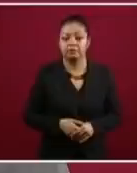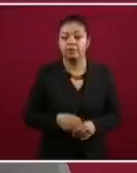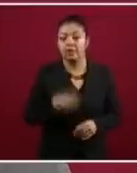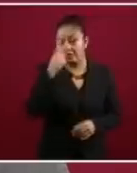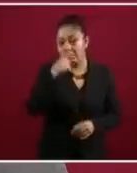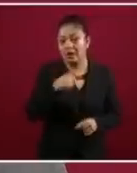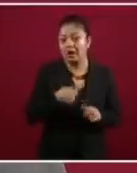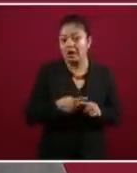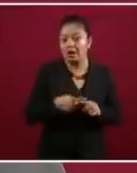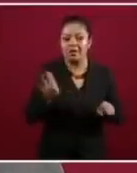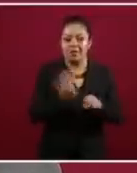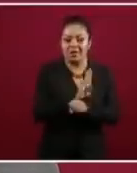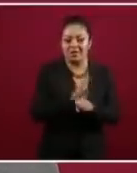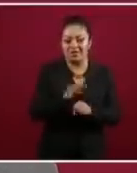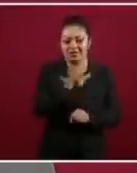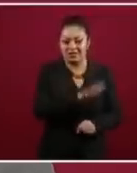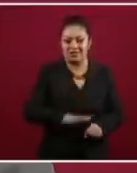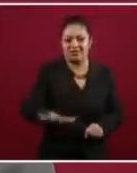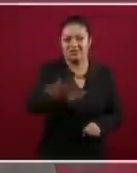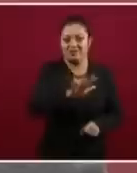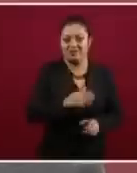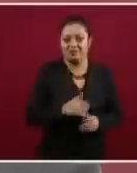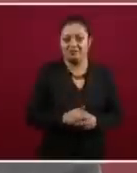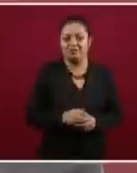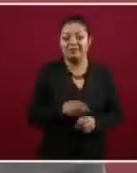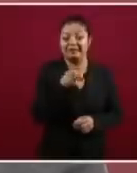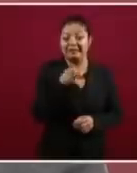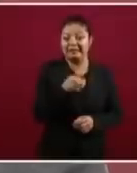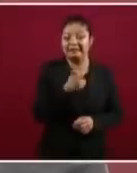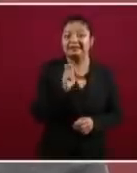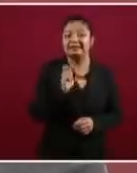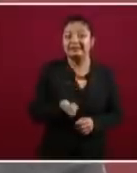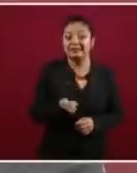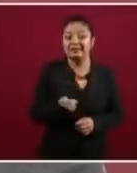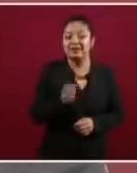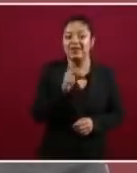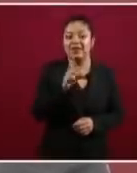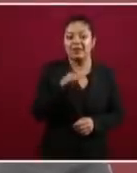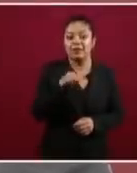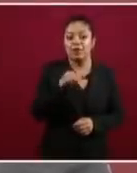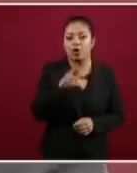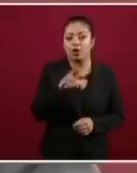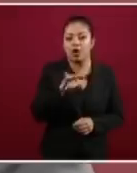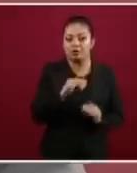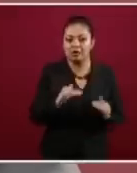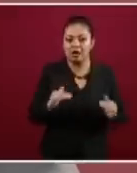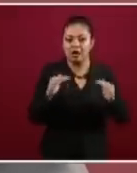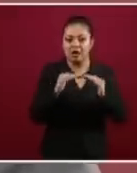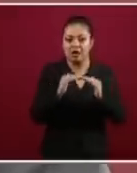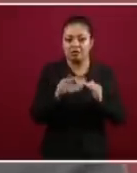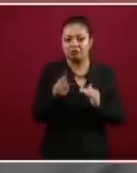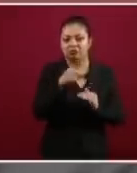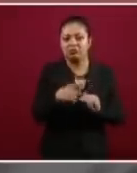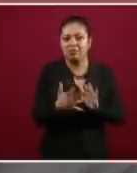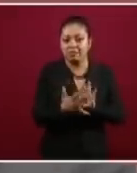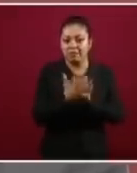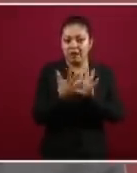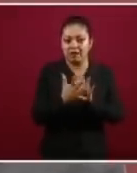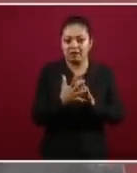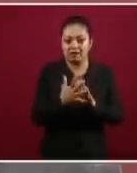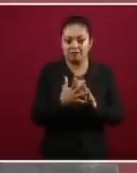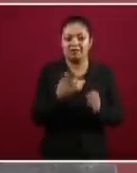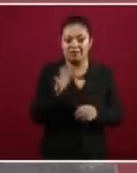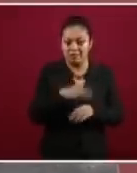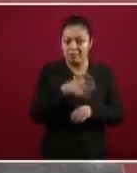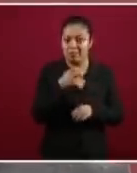Beneficio de todos. Esta es la democracia participativa. Eso es lo que se va a